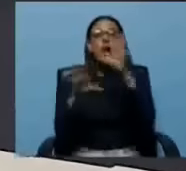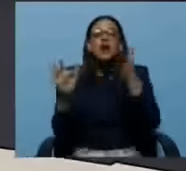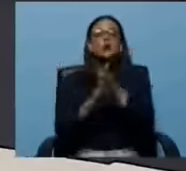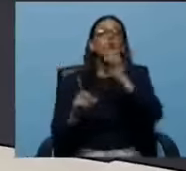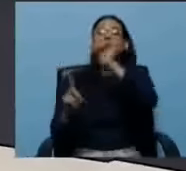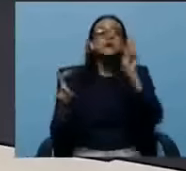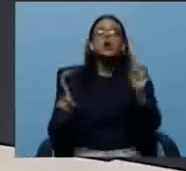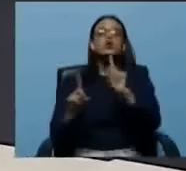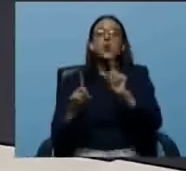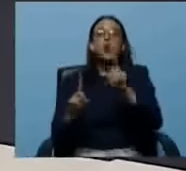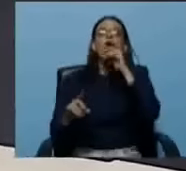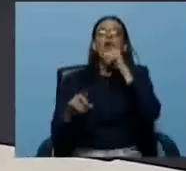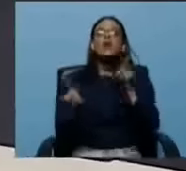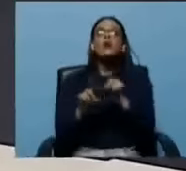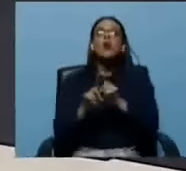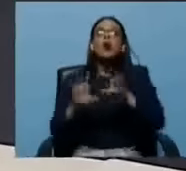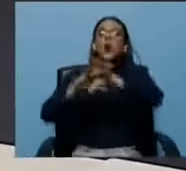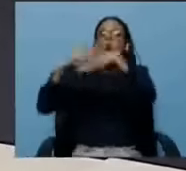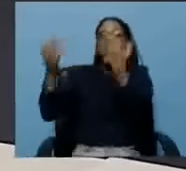mundo.